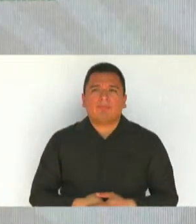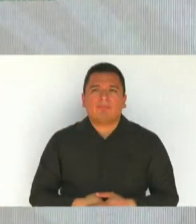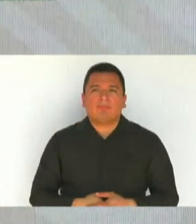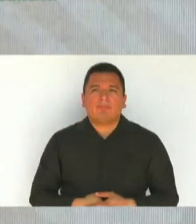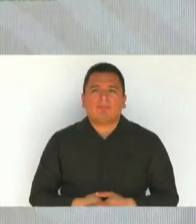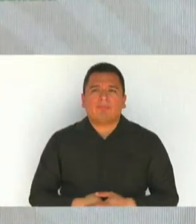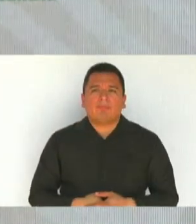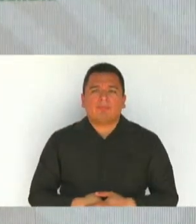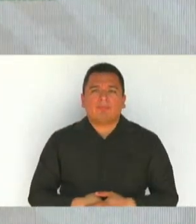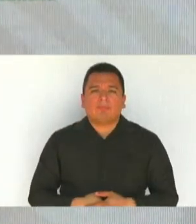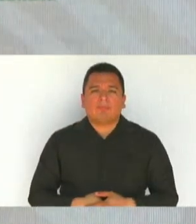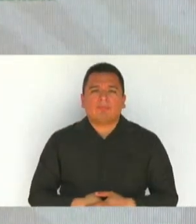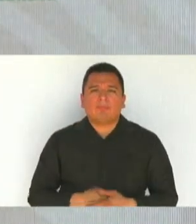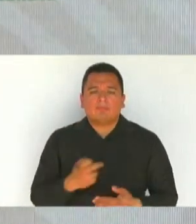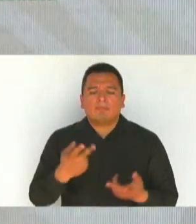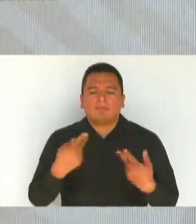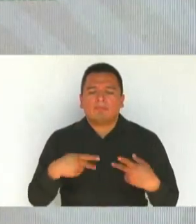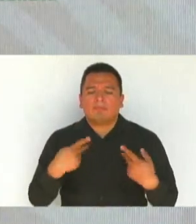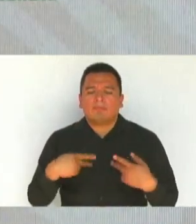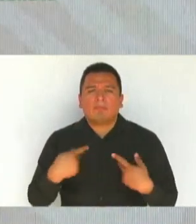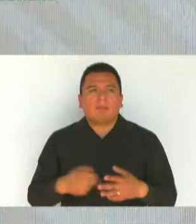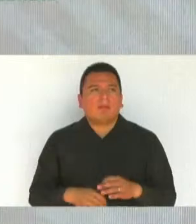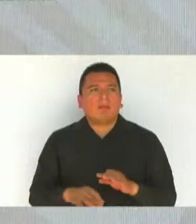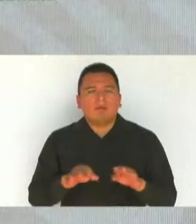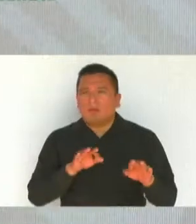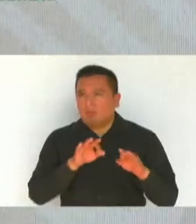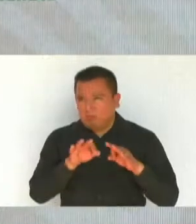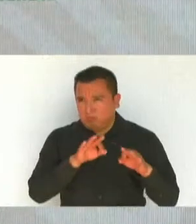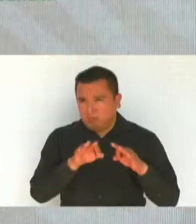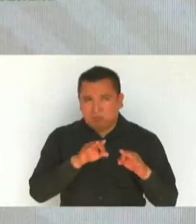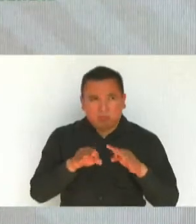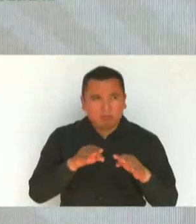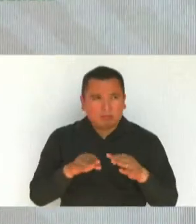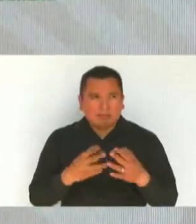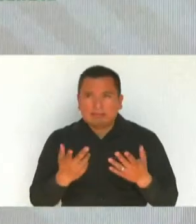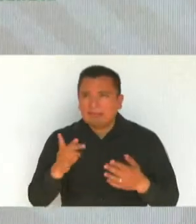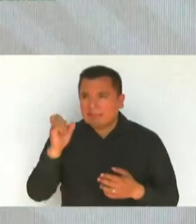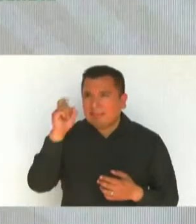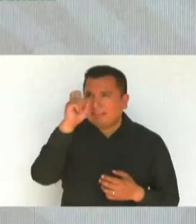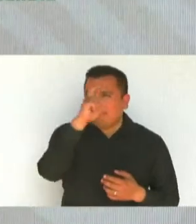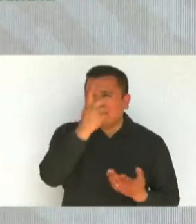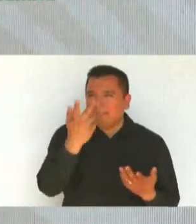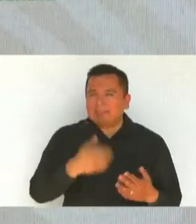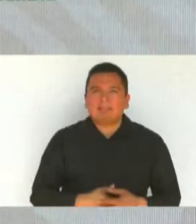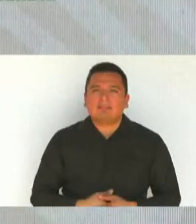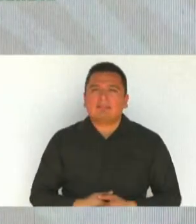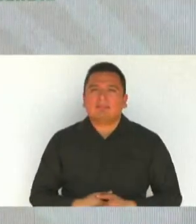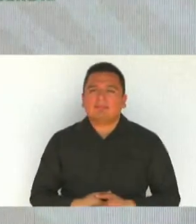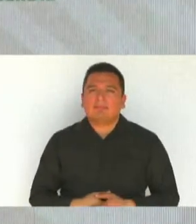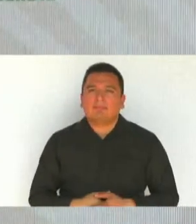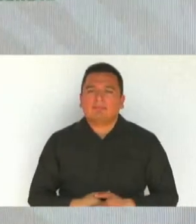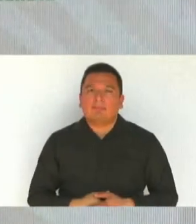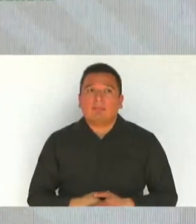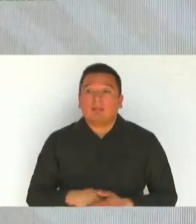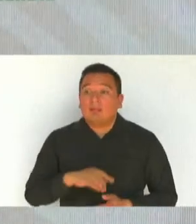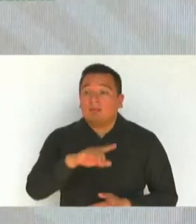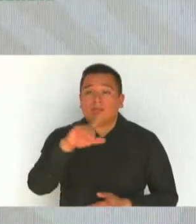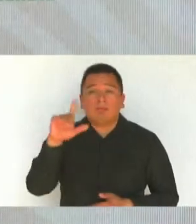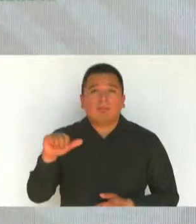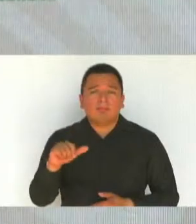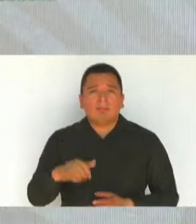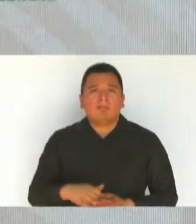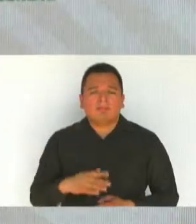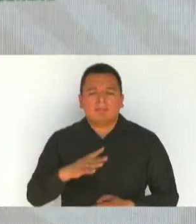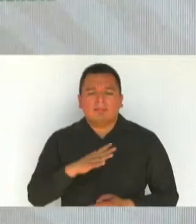los y las trabajadores ha sido mayúsculo. Este impacto fue agravado por la interacción